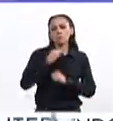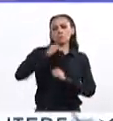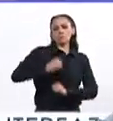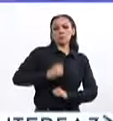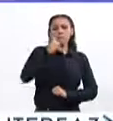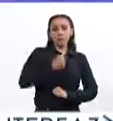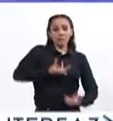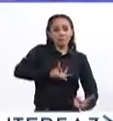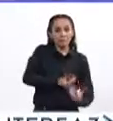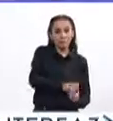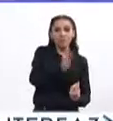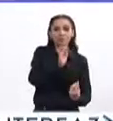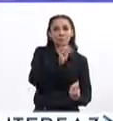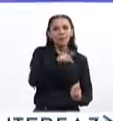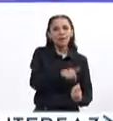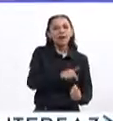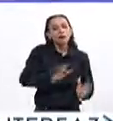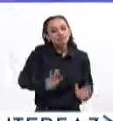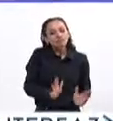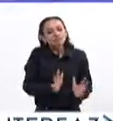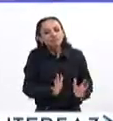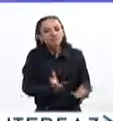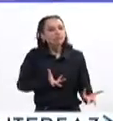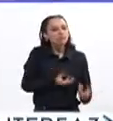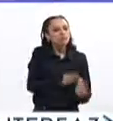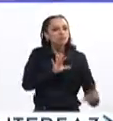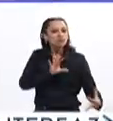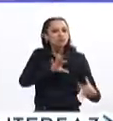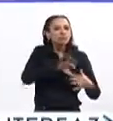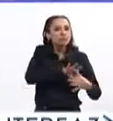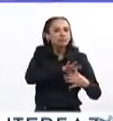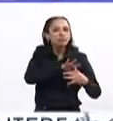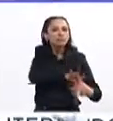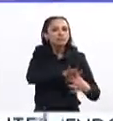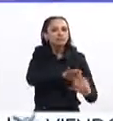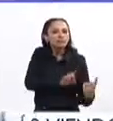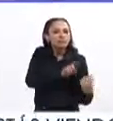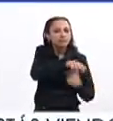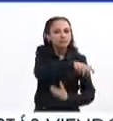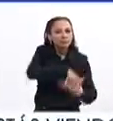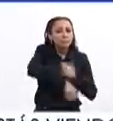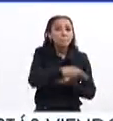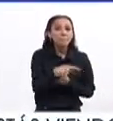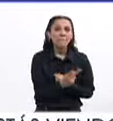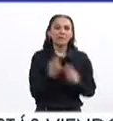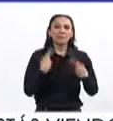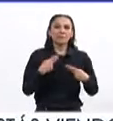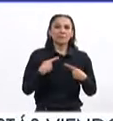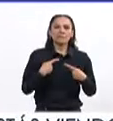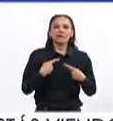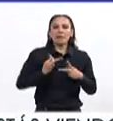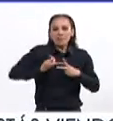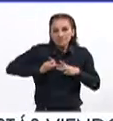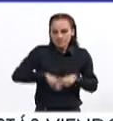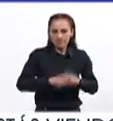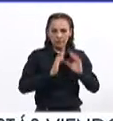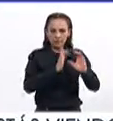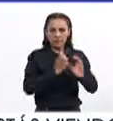y con el que se fortalezcan vínculos. Sin embargo, si este cuidador primario no cuenta con las características, por